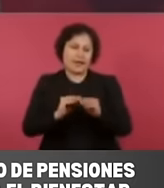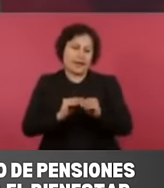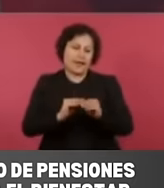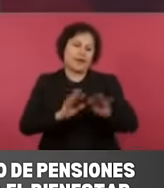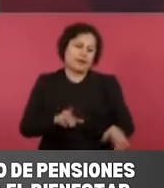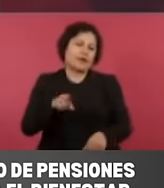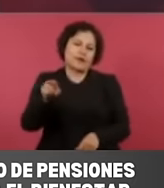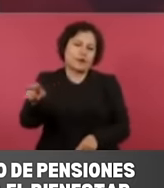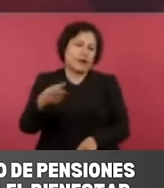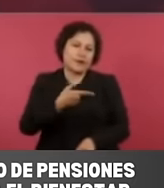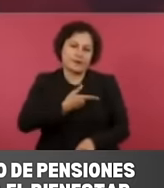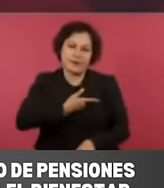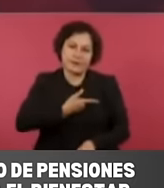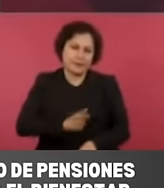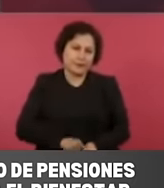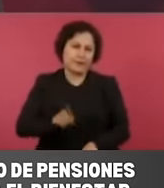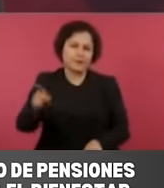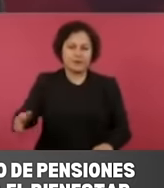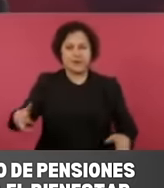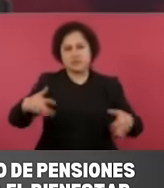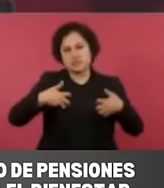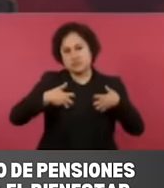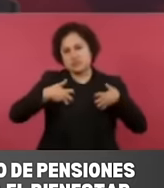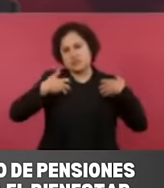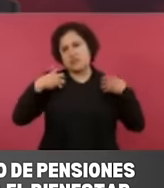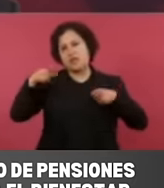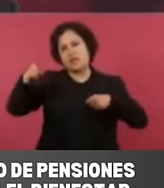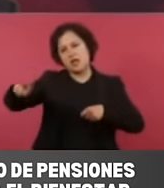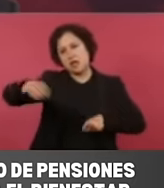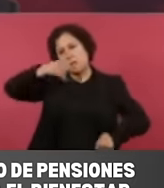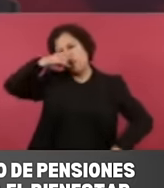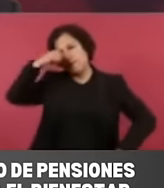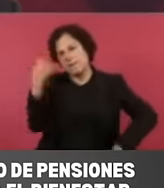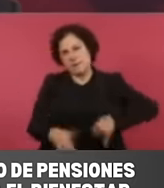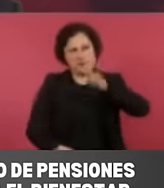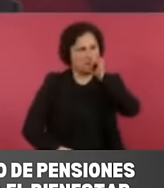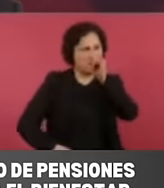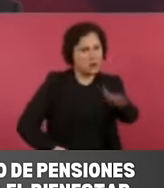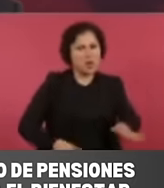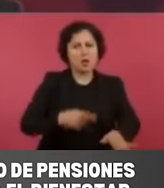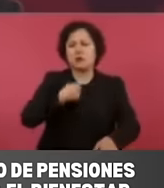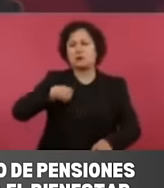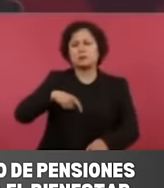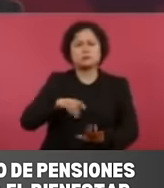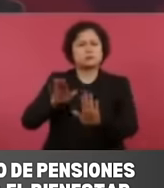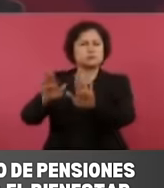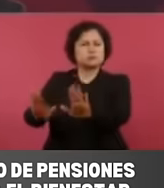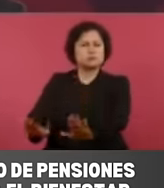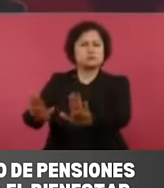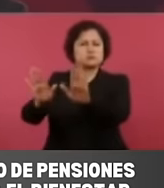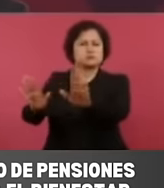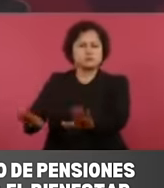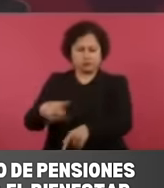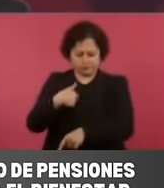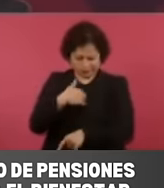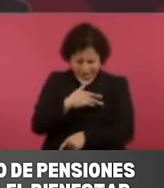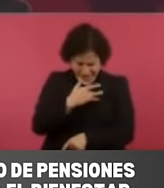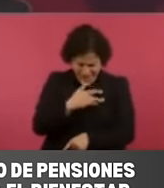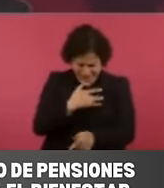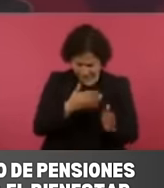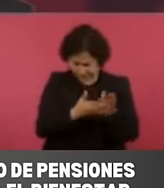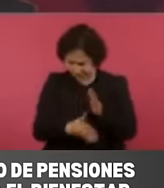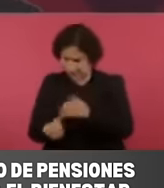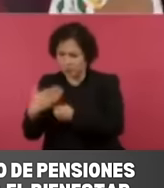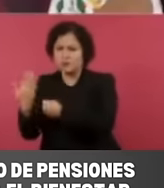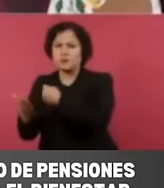resistimos las protestas y yo estoy seguro que vamos a terminar el año con un ahorro de 150,000 millones